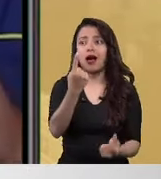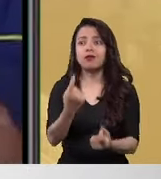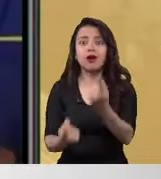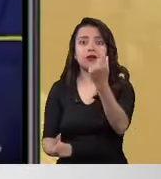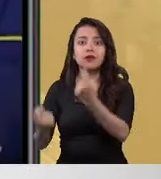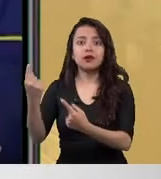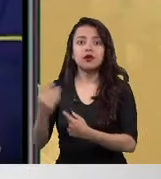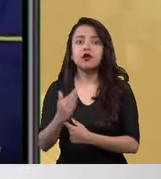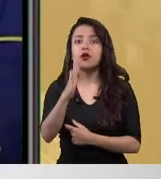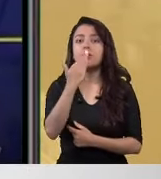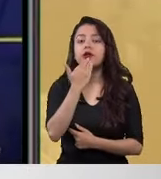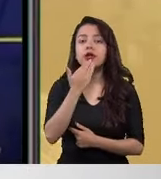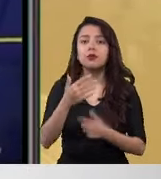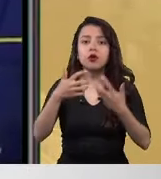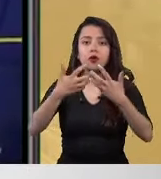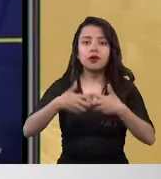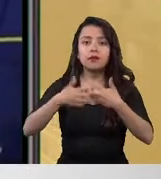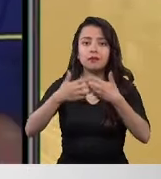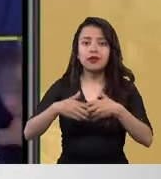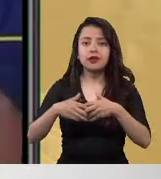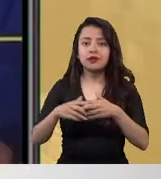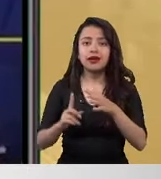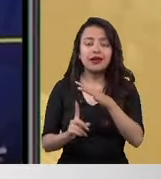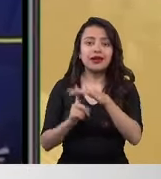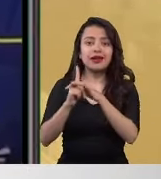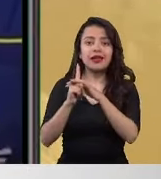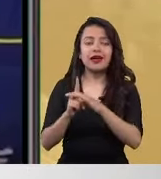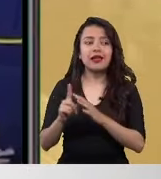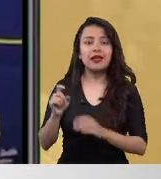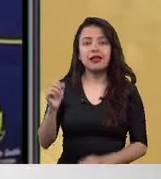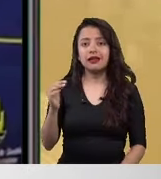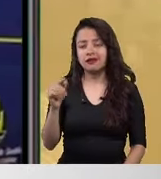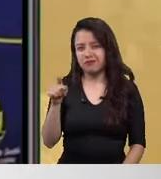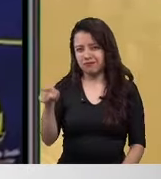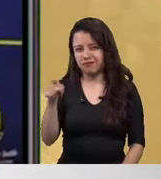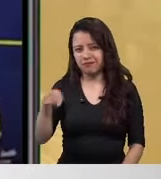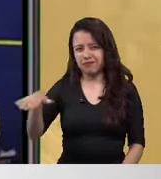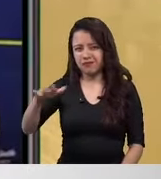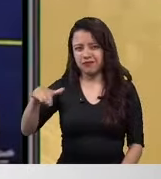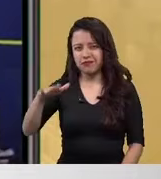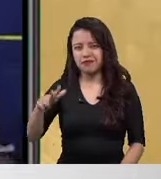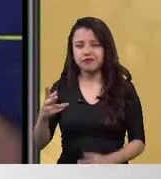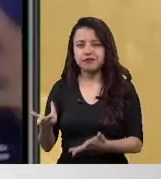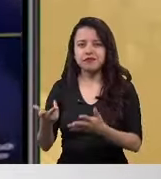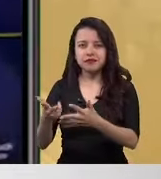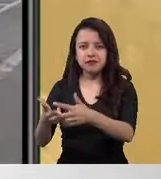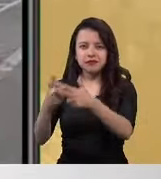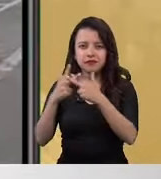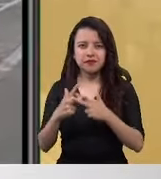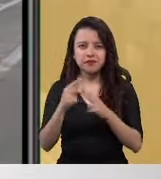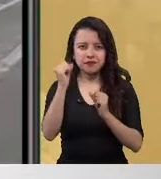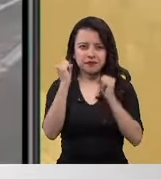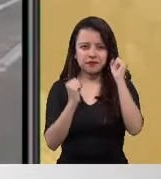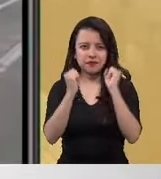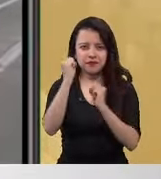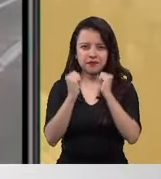creada en Sabana de Torres el año pasado, ¿cierto?, que se dedica a alquilar carrotanques,